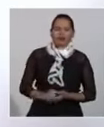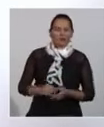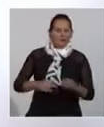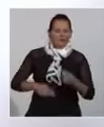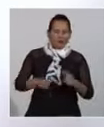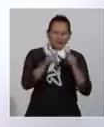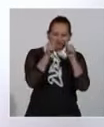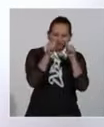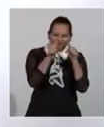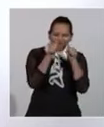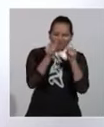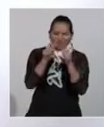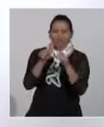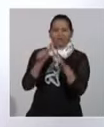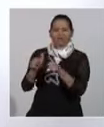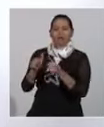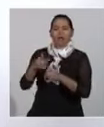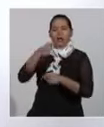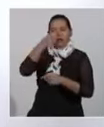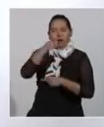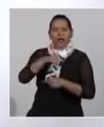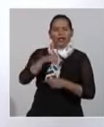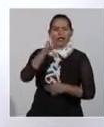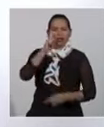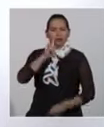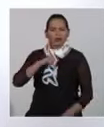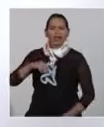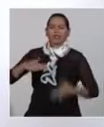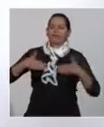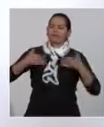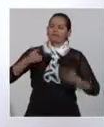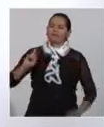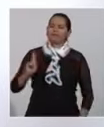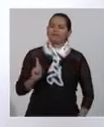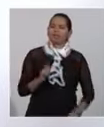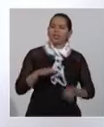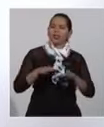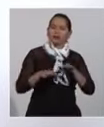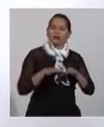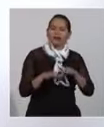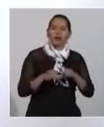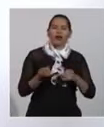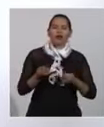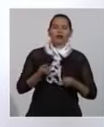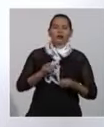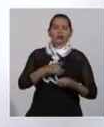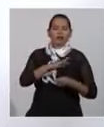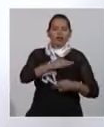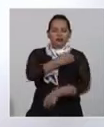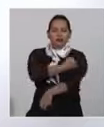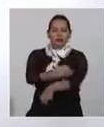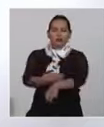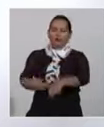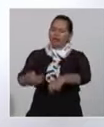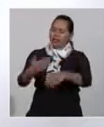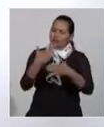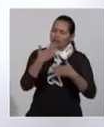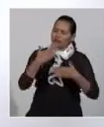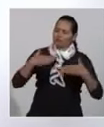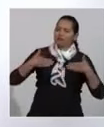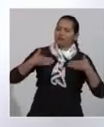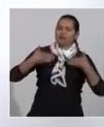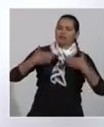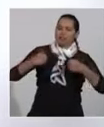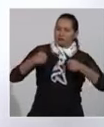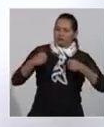pendientes de que puedan llegar a sus trabajos, de que puedan acceder a sus familias, de que las familias recuperen la seguridad.